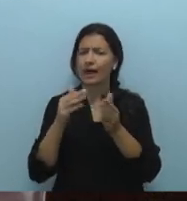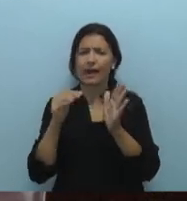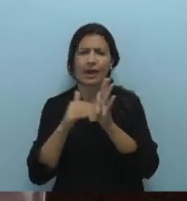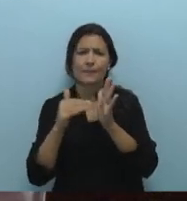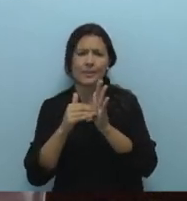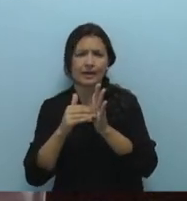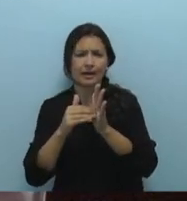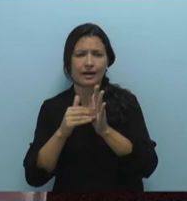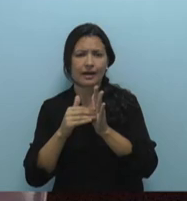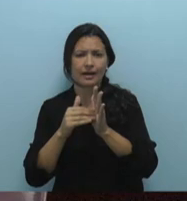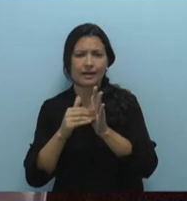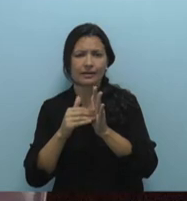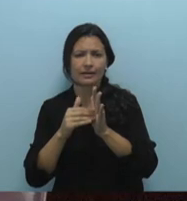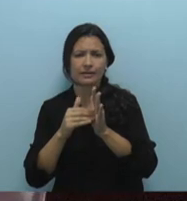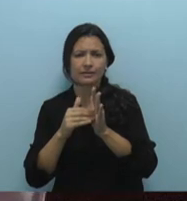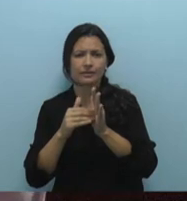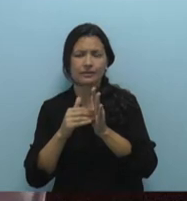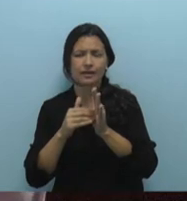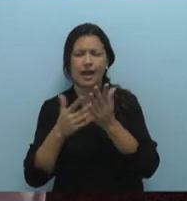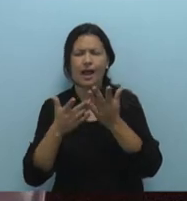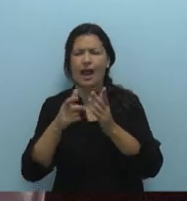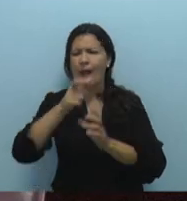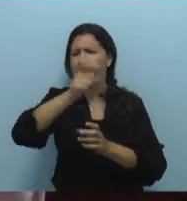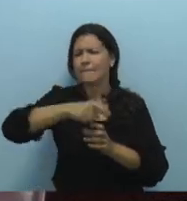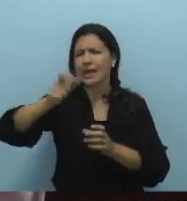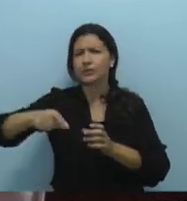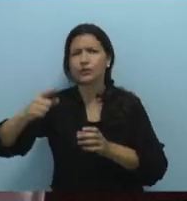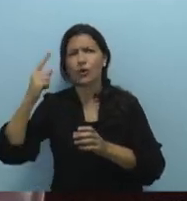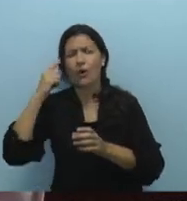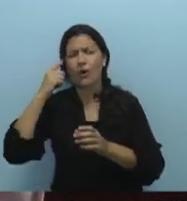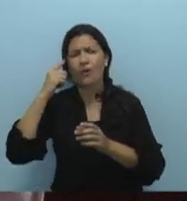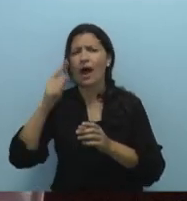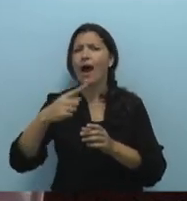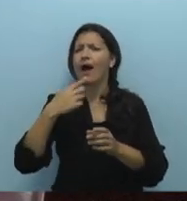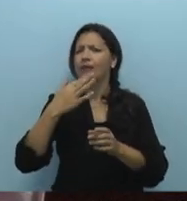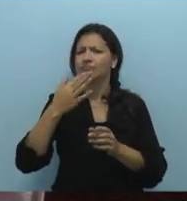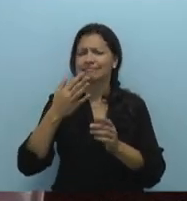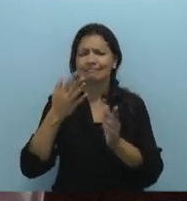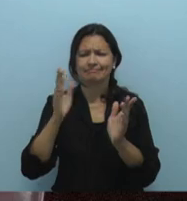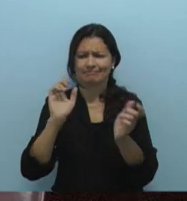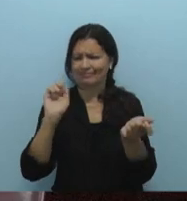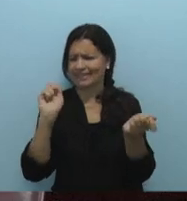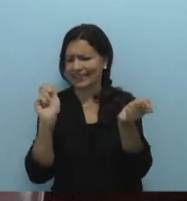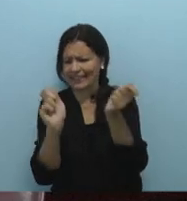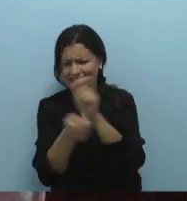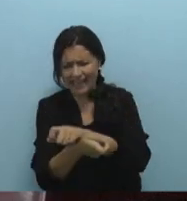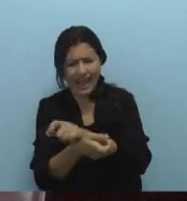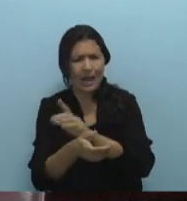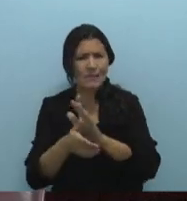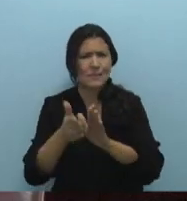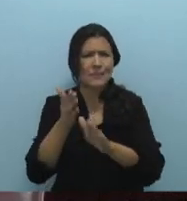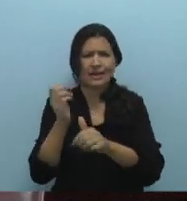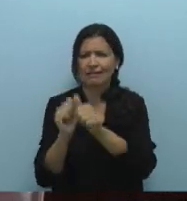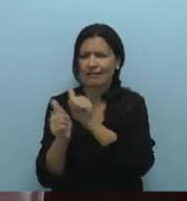Balaguer tienen que ver con eso, con falsear la realidad. Y en este sentido, con estas